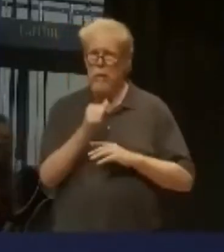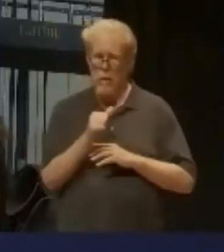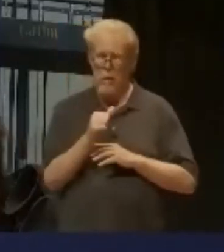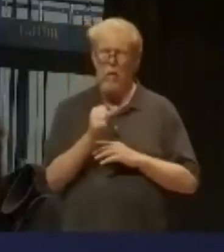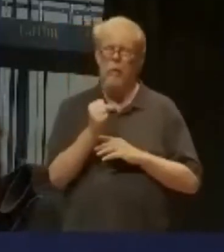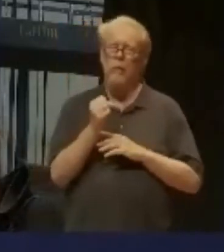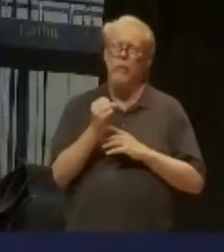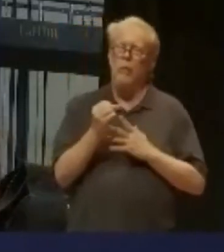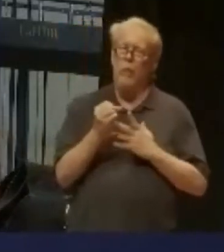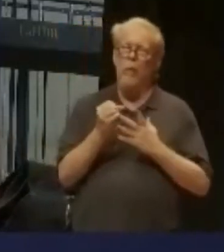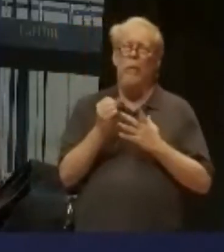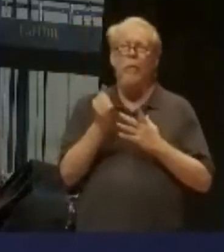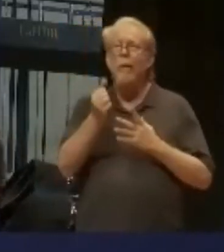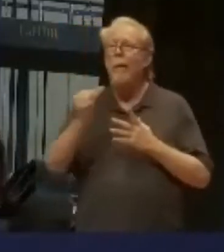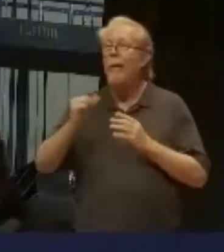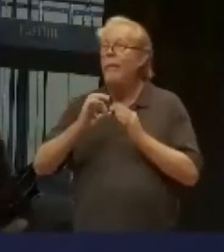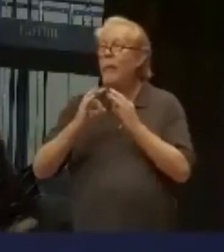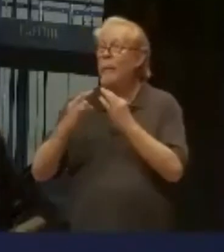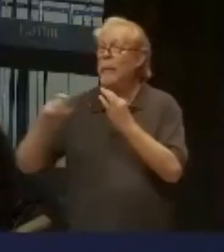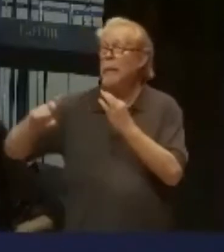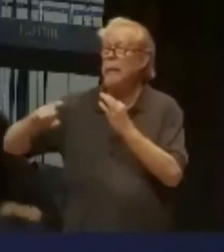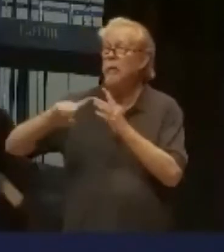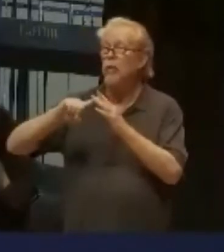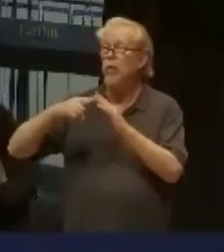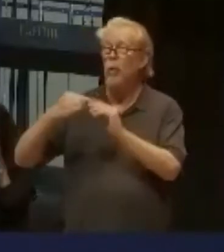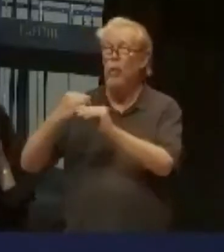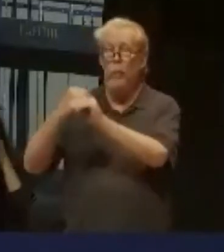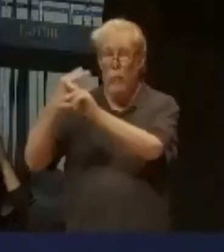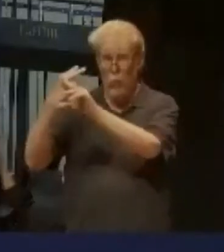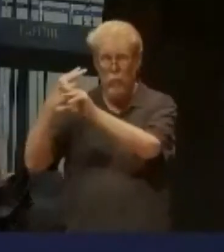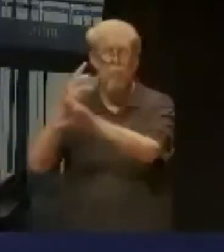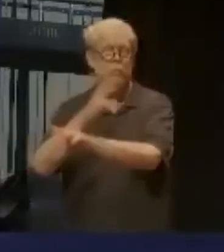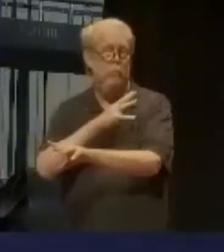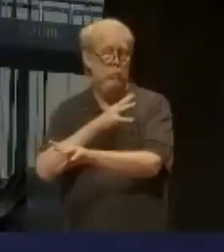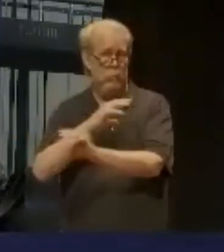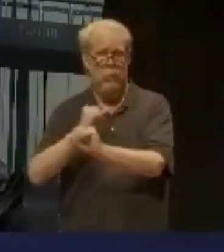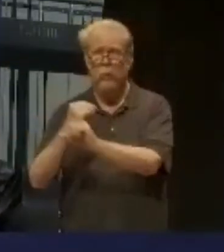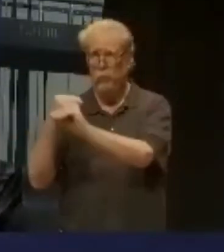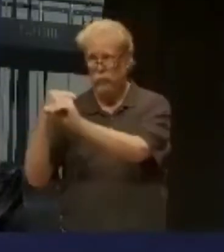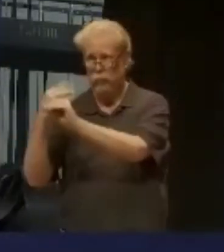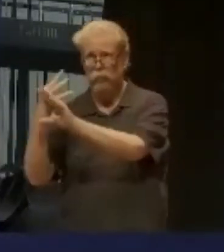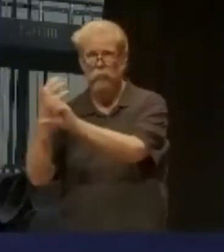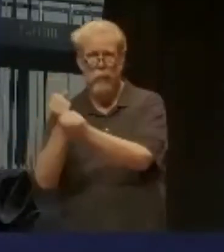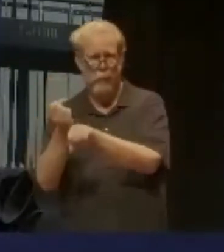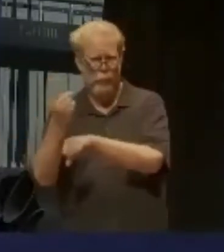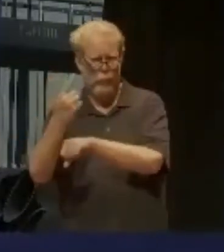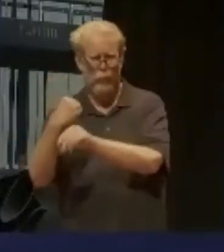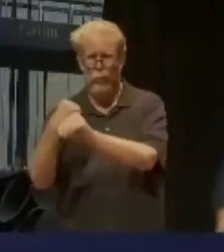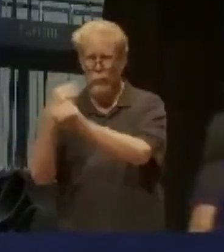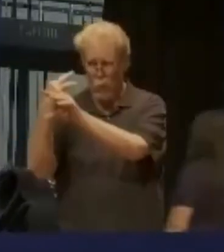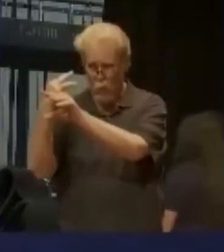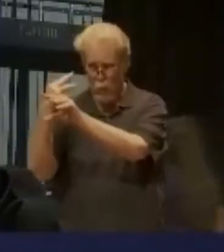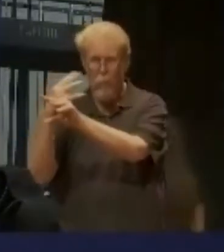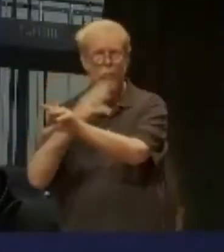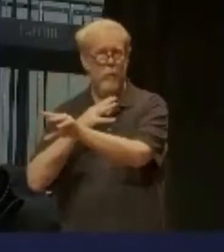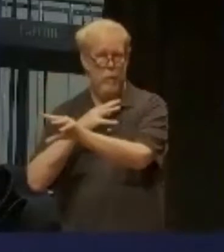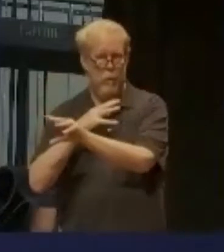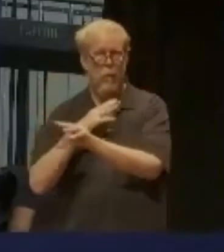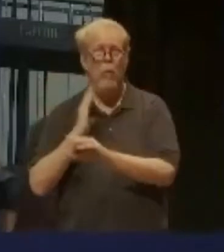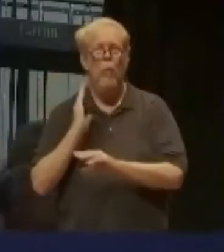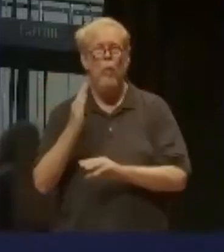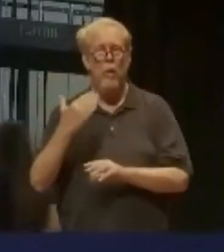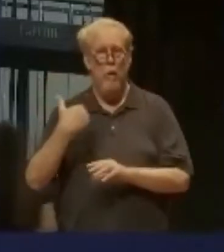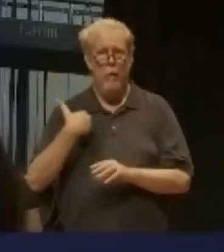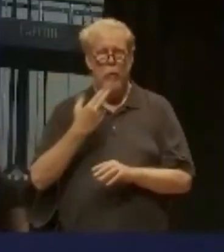embargo, los niños pequeños todavía no creemos que vayan a haber vacunas. Cualquier familia que debe de mantenerse de manera remota puede empezar